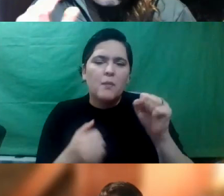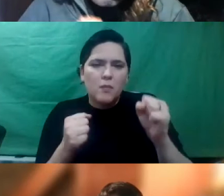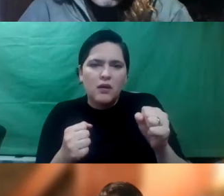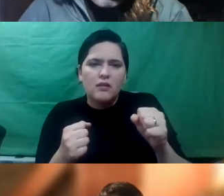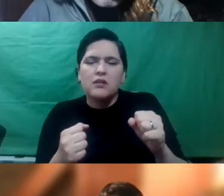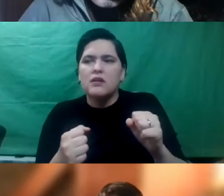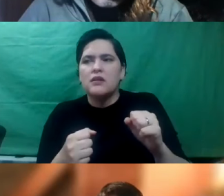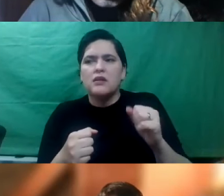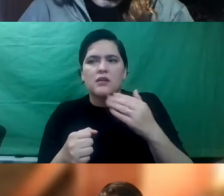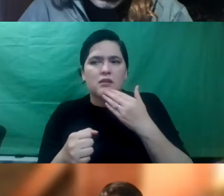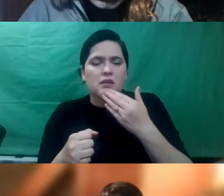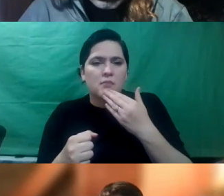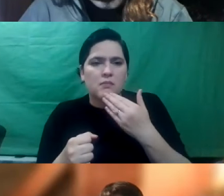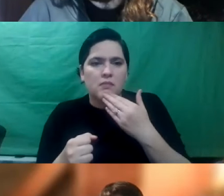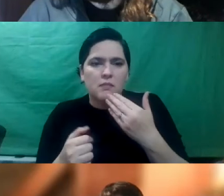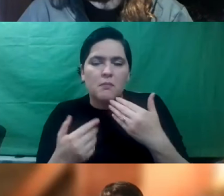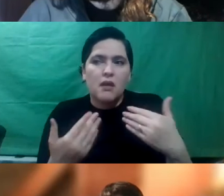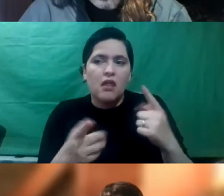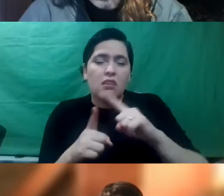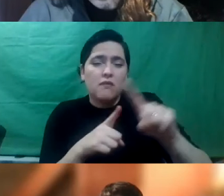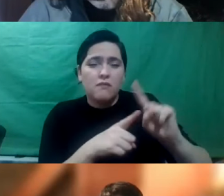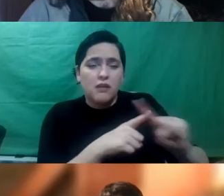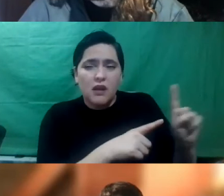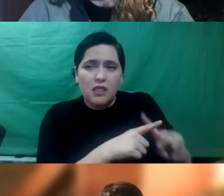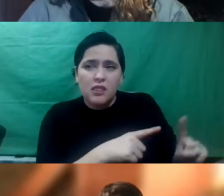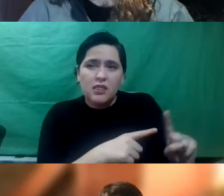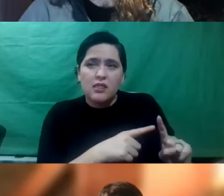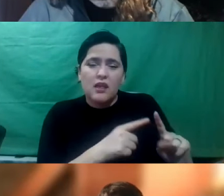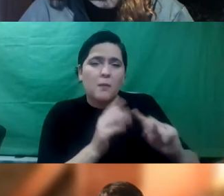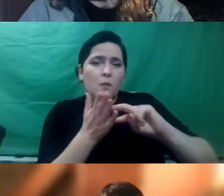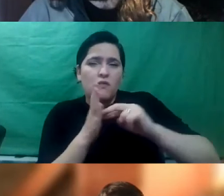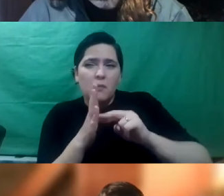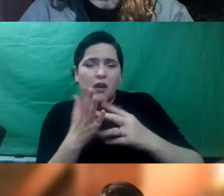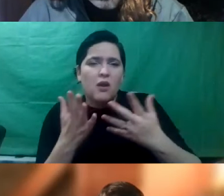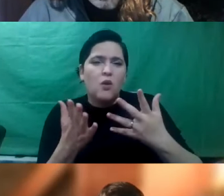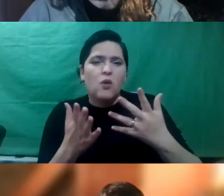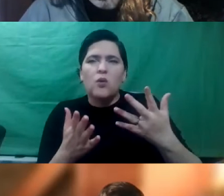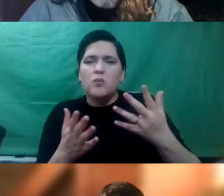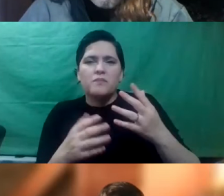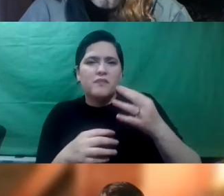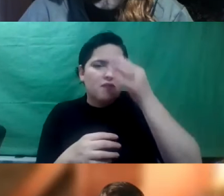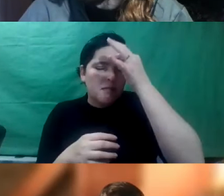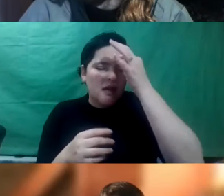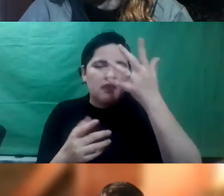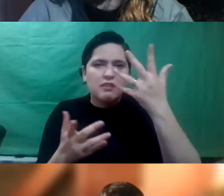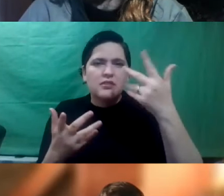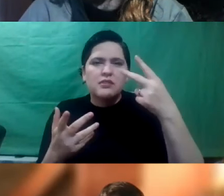para distintas afecciones o distintos estados, por ejemplo, patológicos de conciencia.